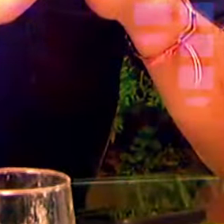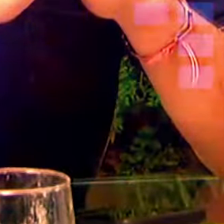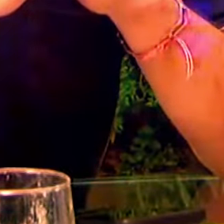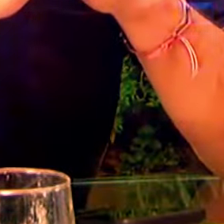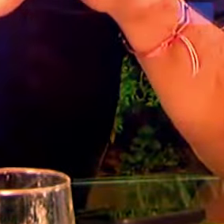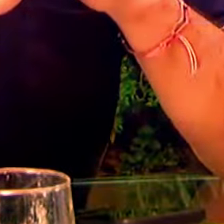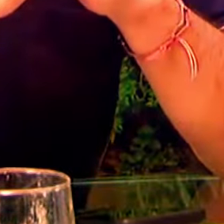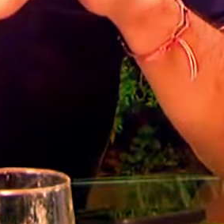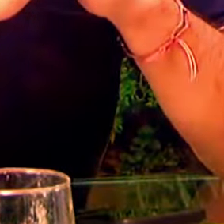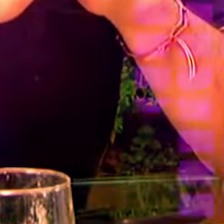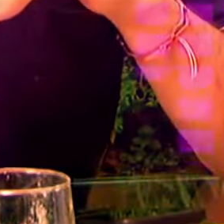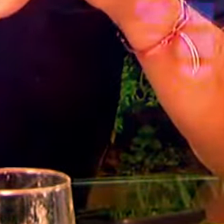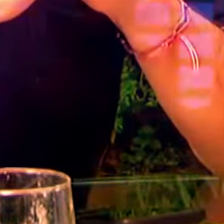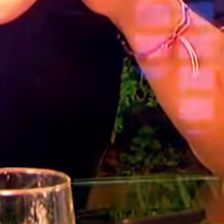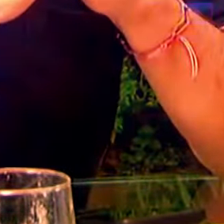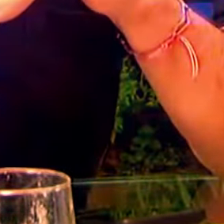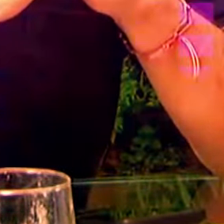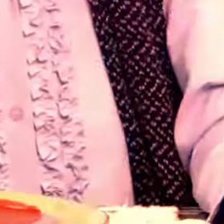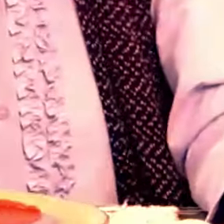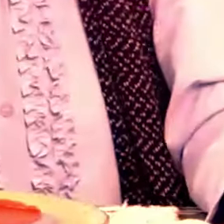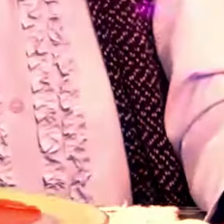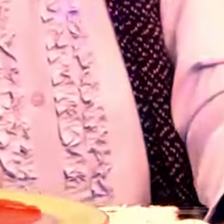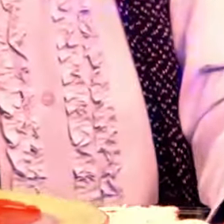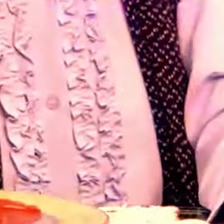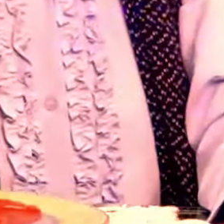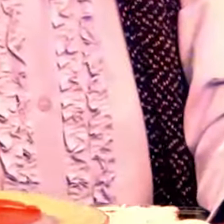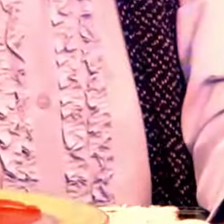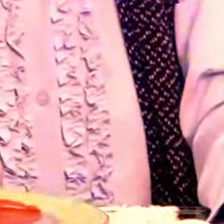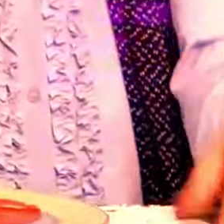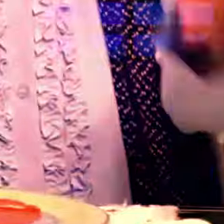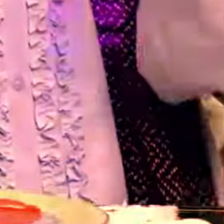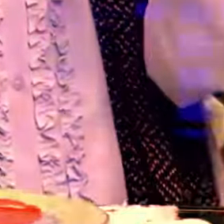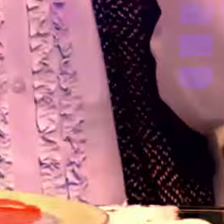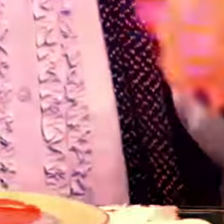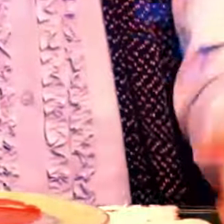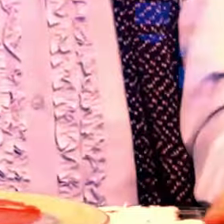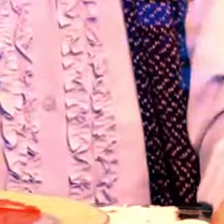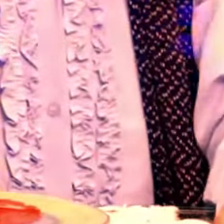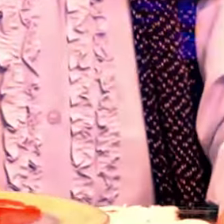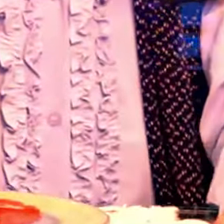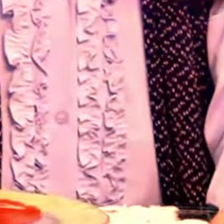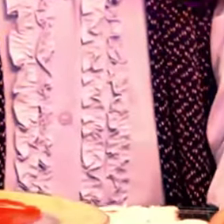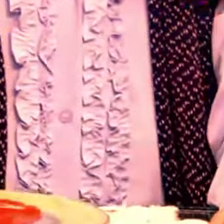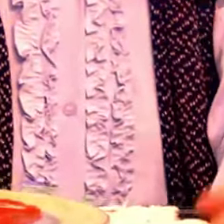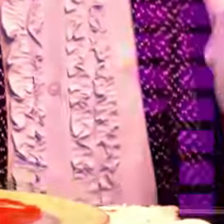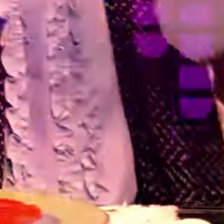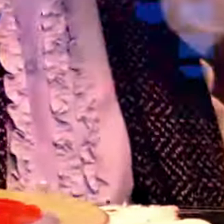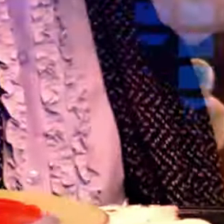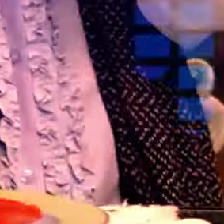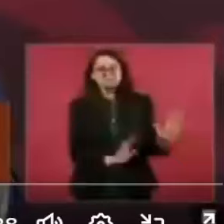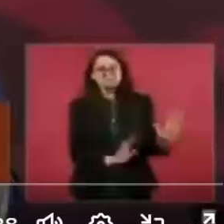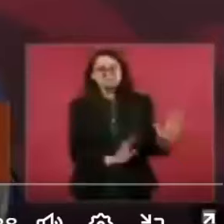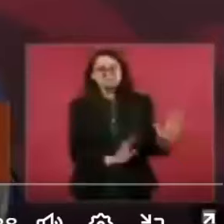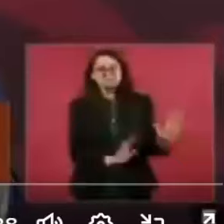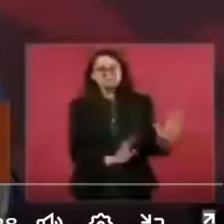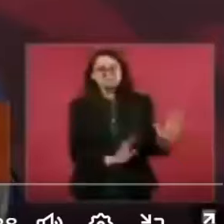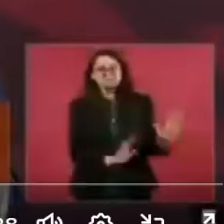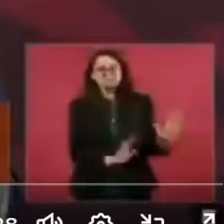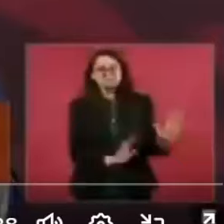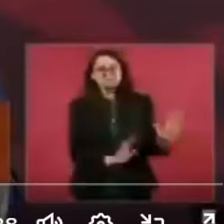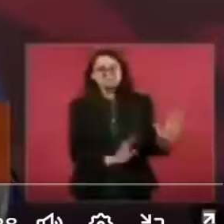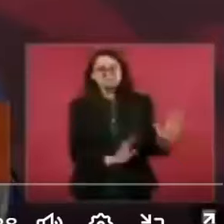Increíble, qué bonita forma de cerrar el programa, ¿no? Sí, así es. Felicidades por estos 100 programas, felicidades a cada uno de ustedes. Felicidades a todo el equipo de Aplica. Pues ya